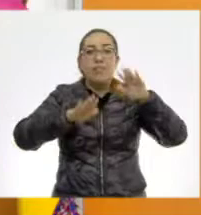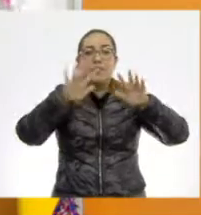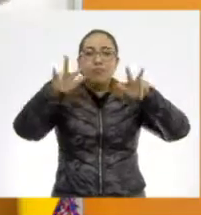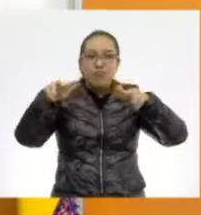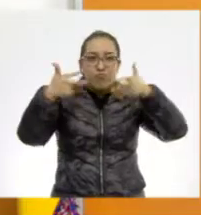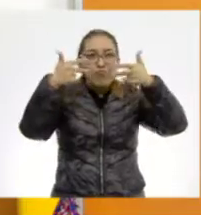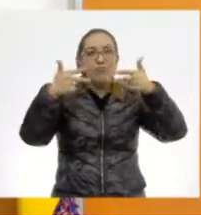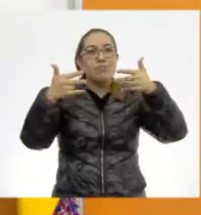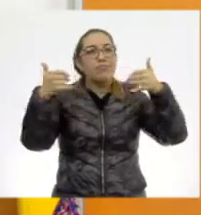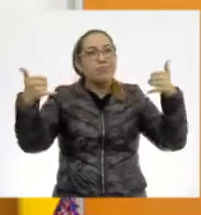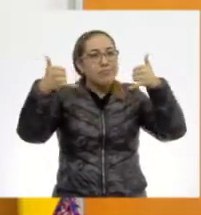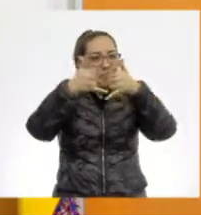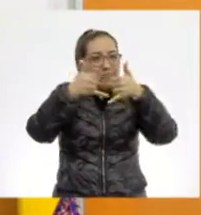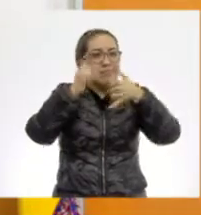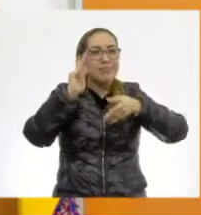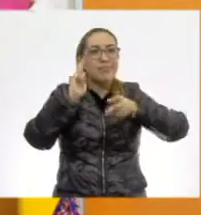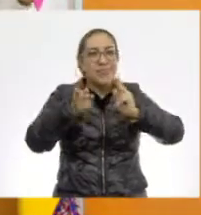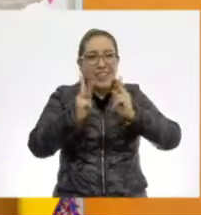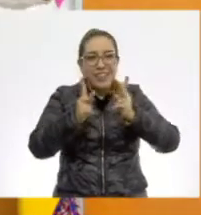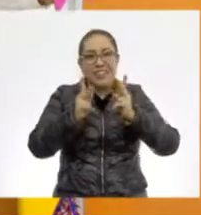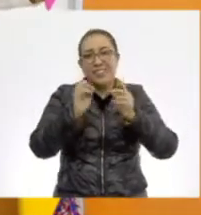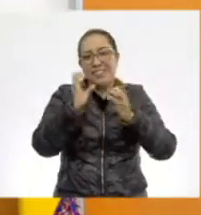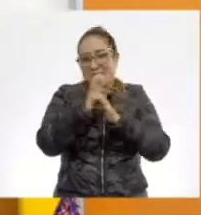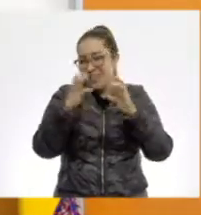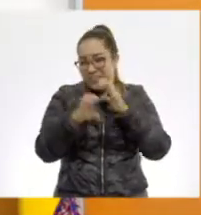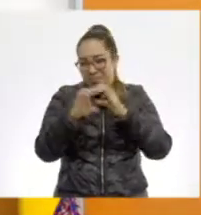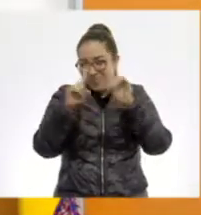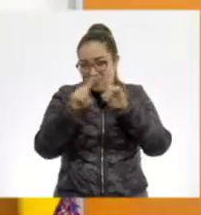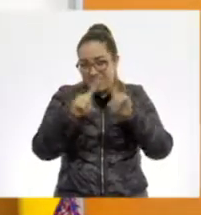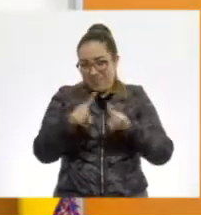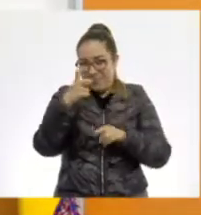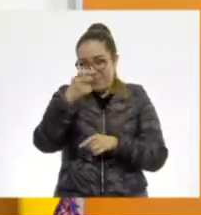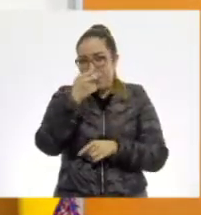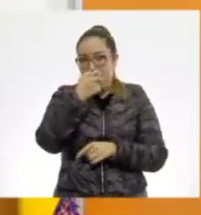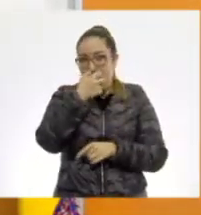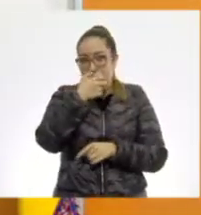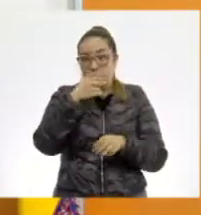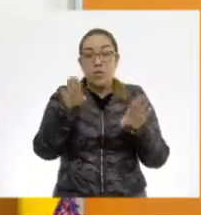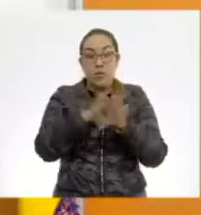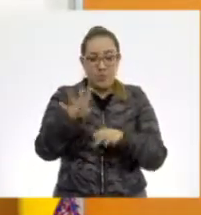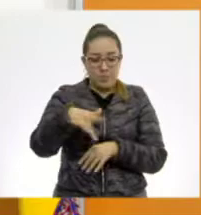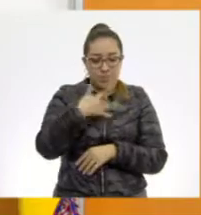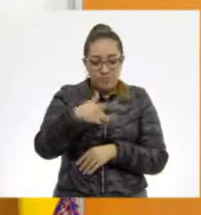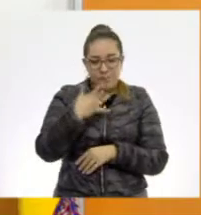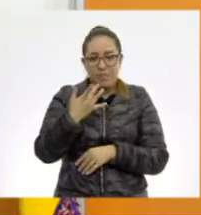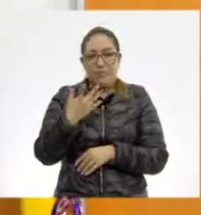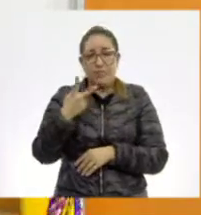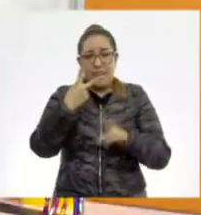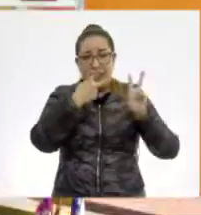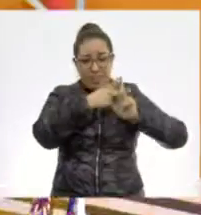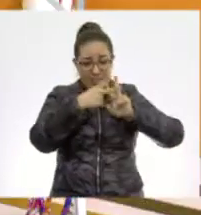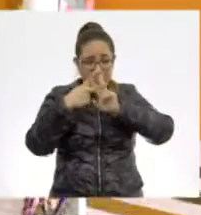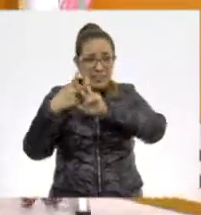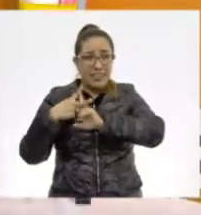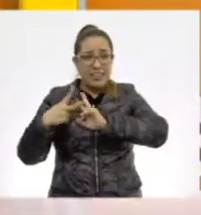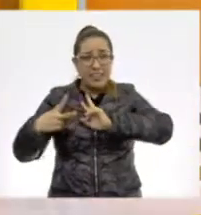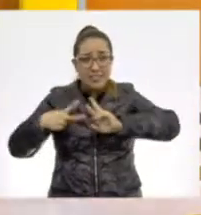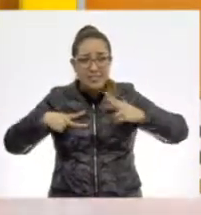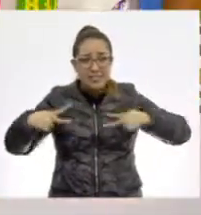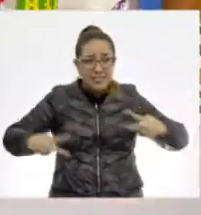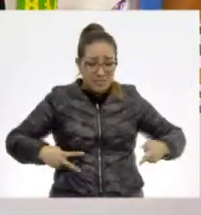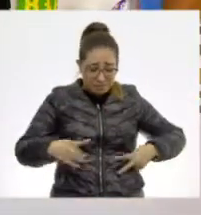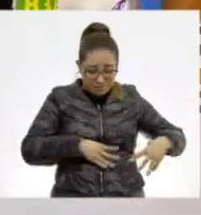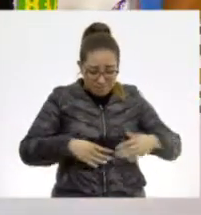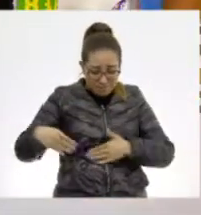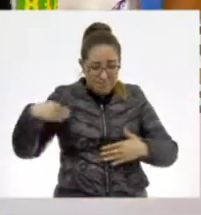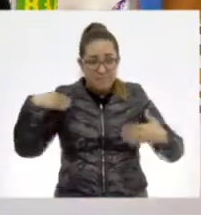hablar, platicar e intercambiar. Y ahora que te hace sentir todas esas estrellas.